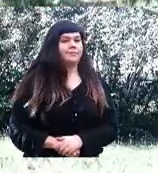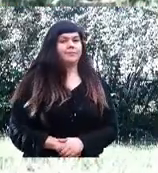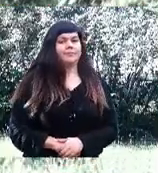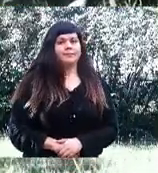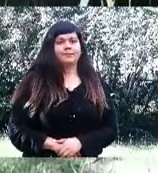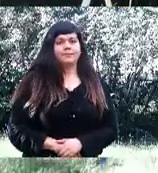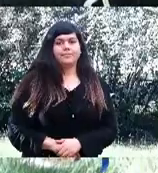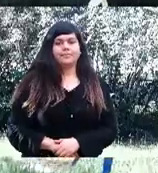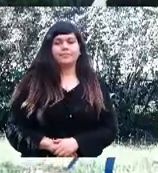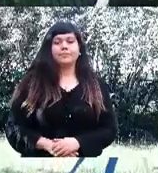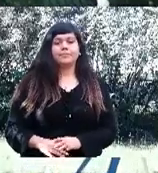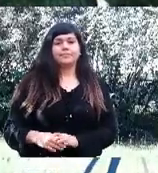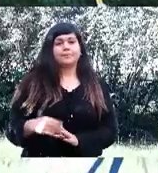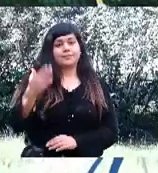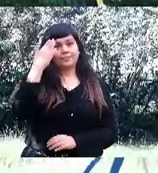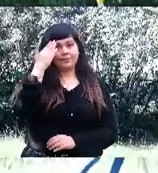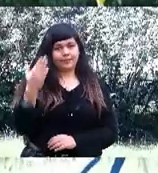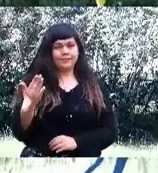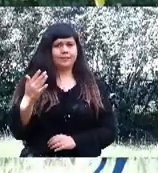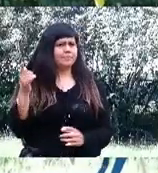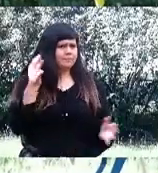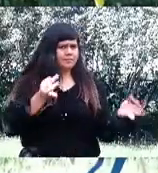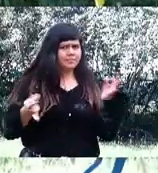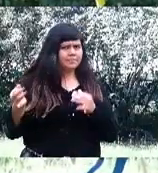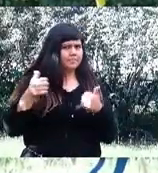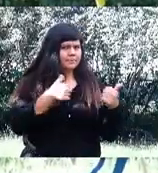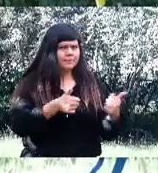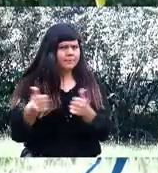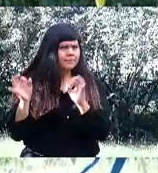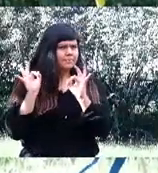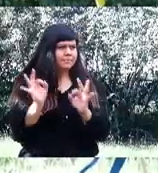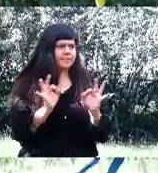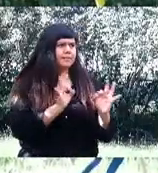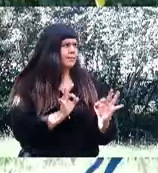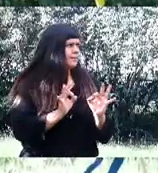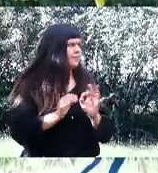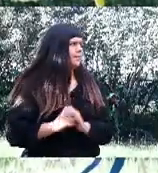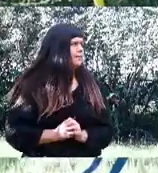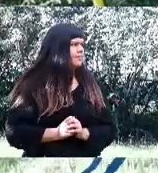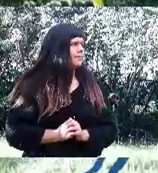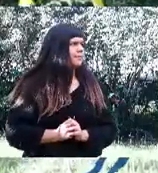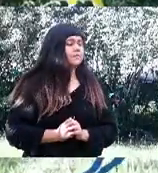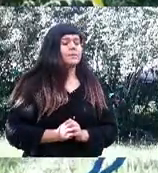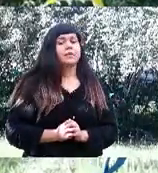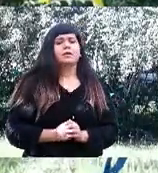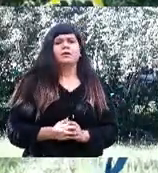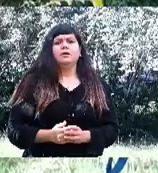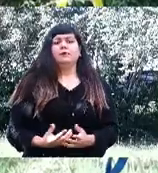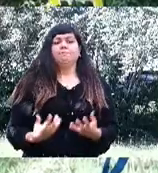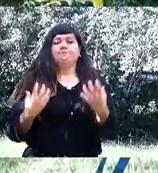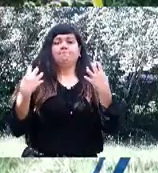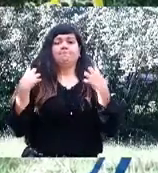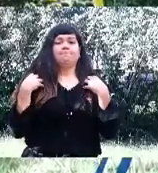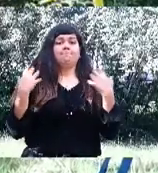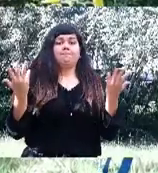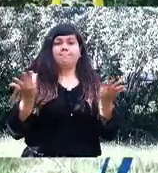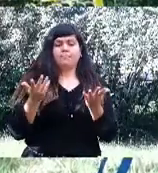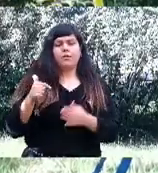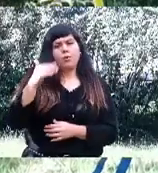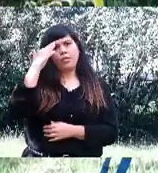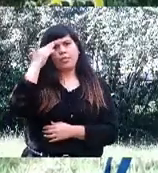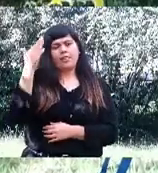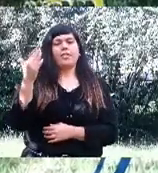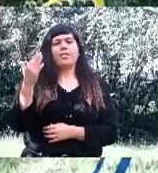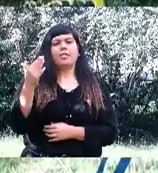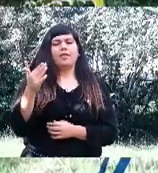adelante Hola se escucha ah se escucha bien Sí ya a mí me toca eh hoy día estar